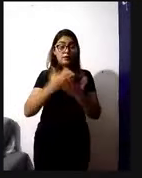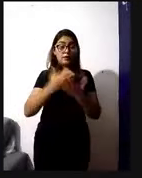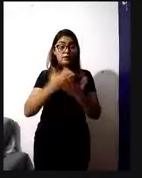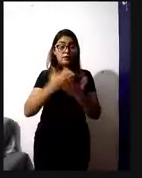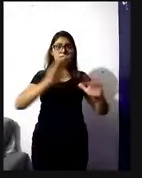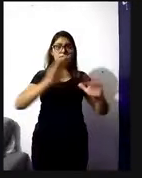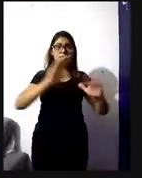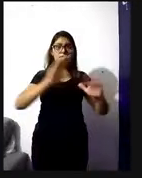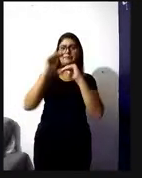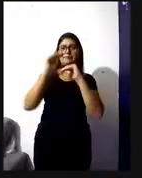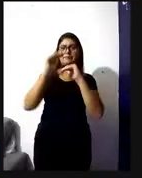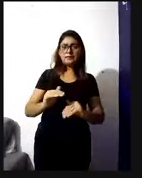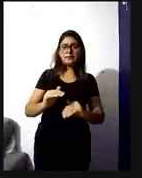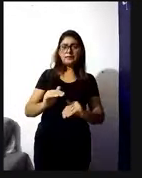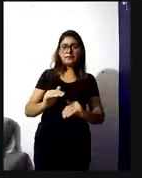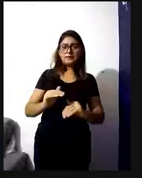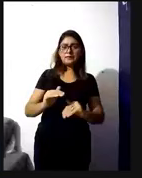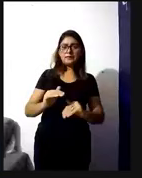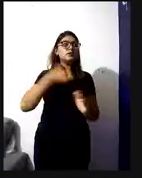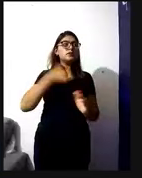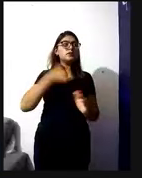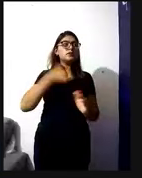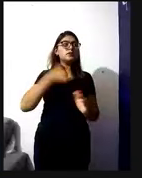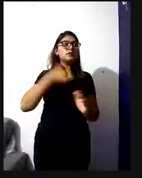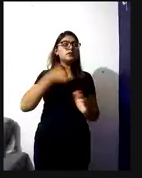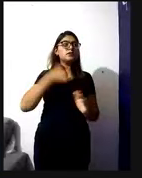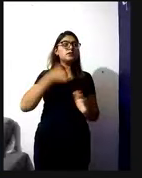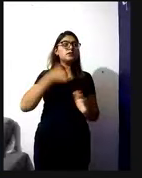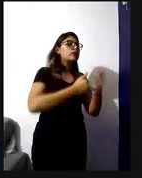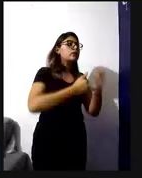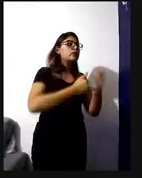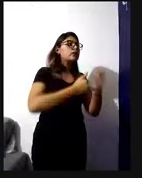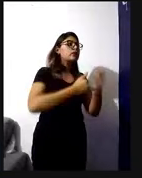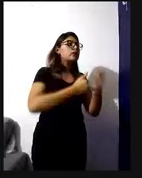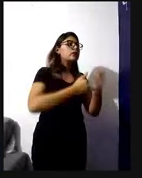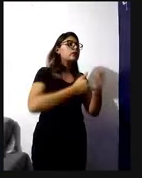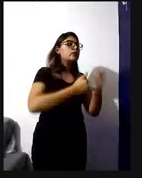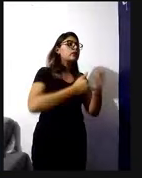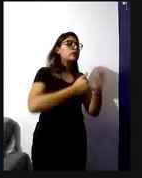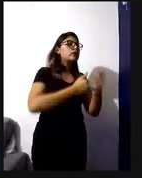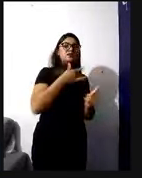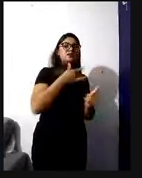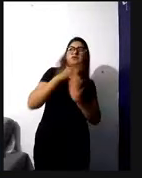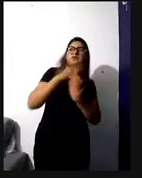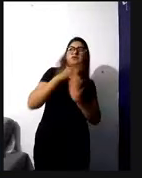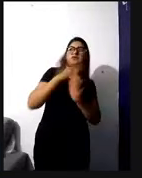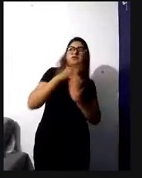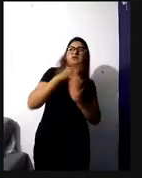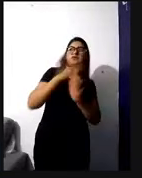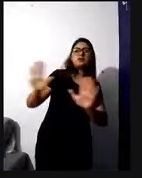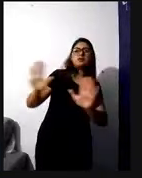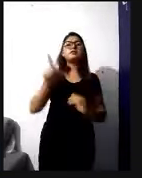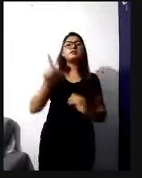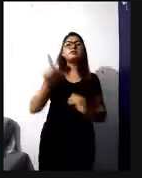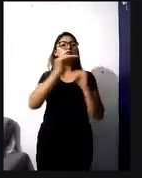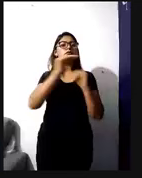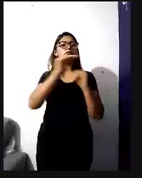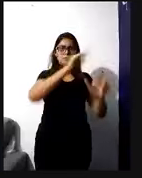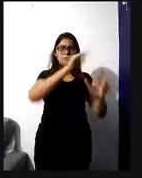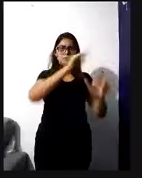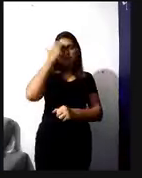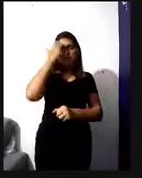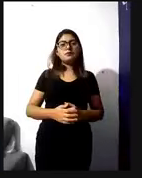básico. Y también el chico que tiene Asperger podrá saber que cuenta con sus hermanos, que puede jugar con ellos, que no